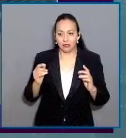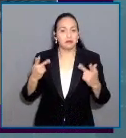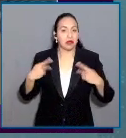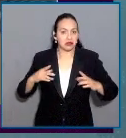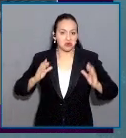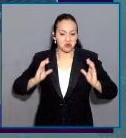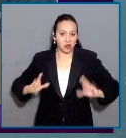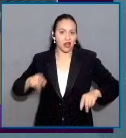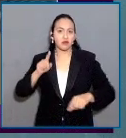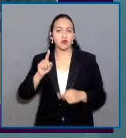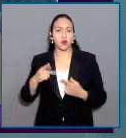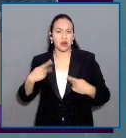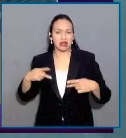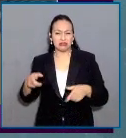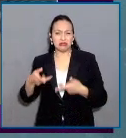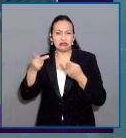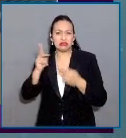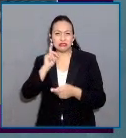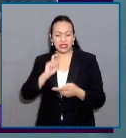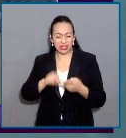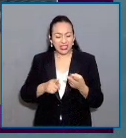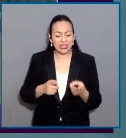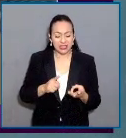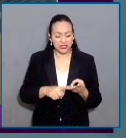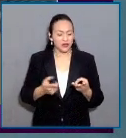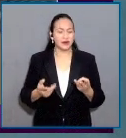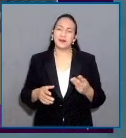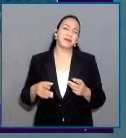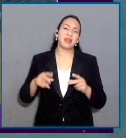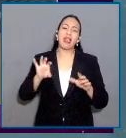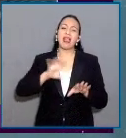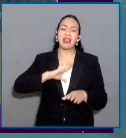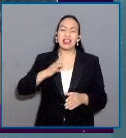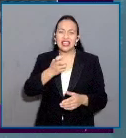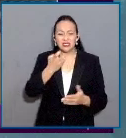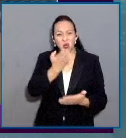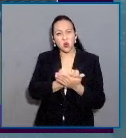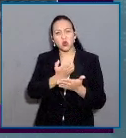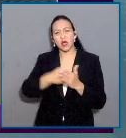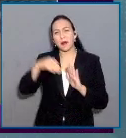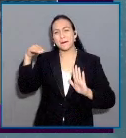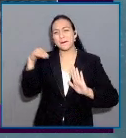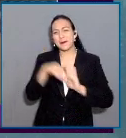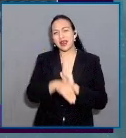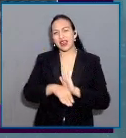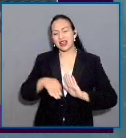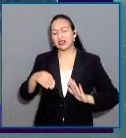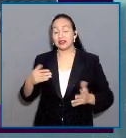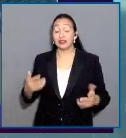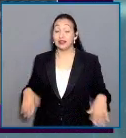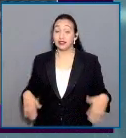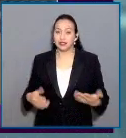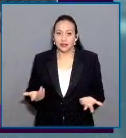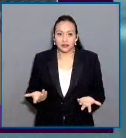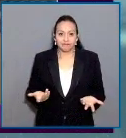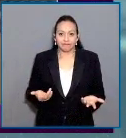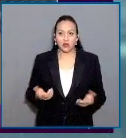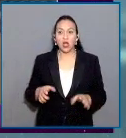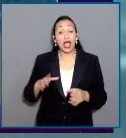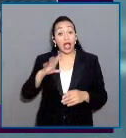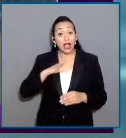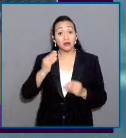que aquejan a la economía nacional verdaderamente de manera gravísima, ¿no? El auge de factureros, el auge